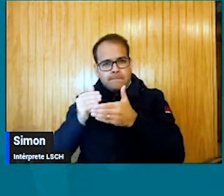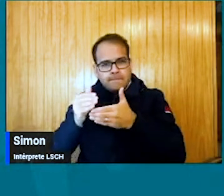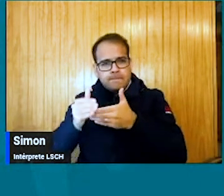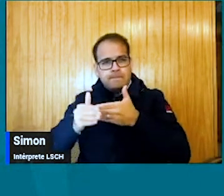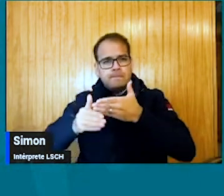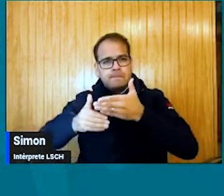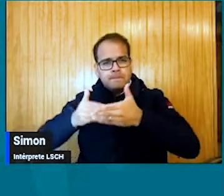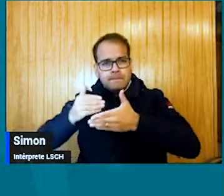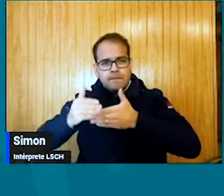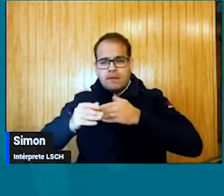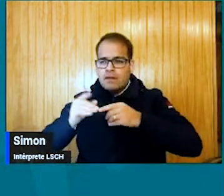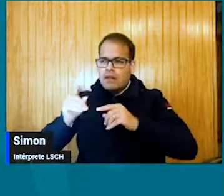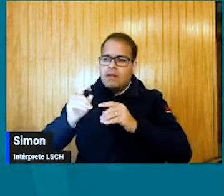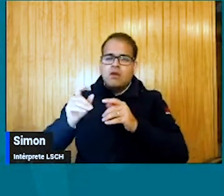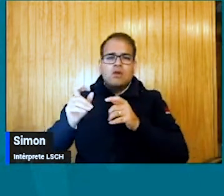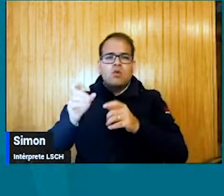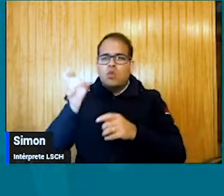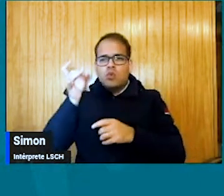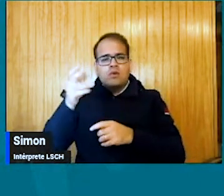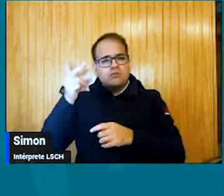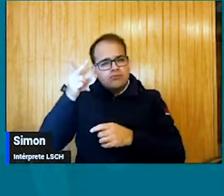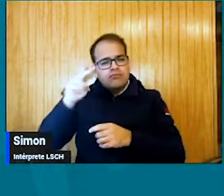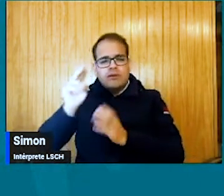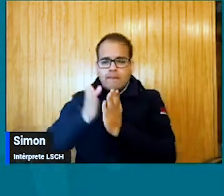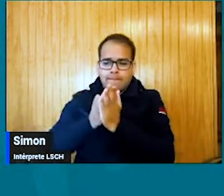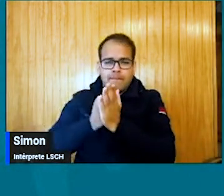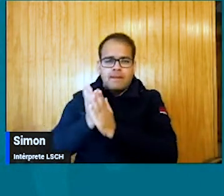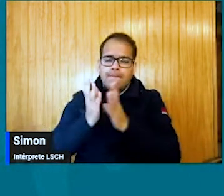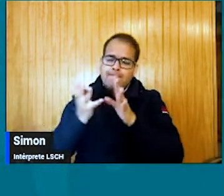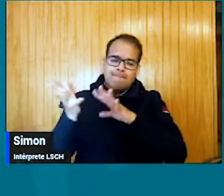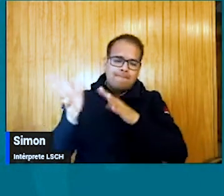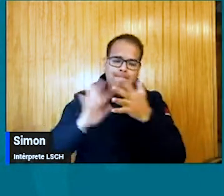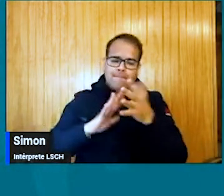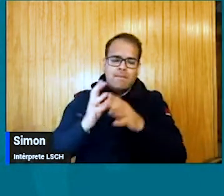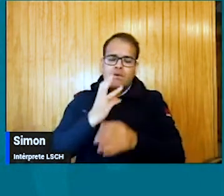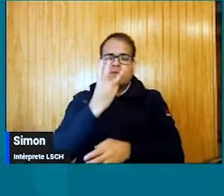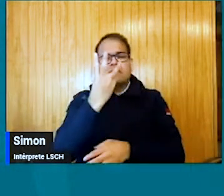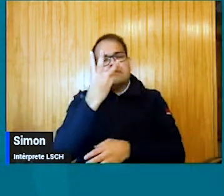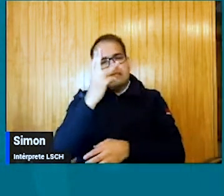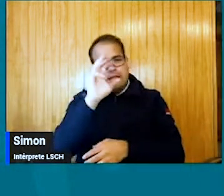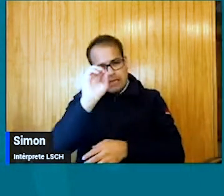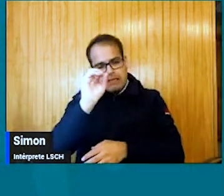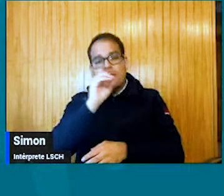su régimen para partir. Y esto se demora alrededor de 30 minutos.